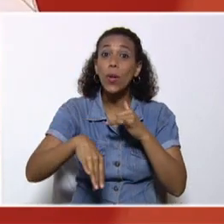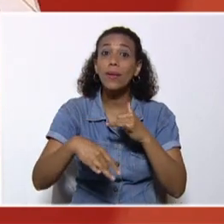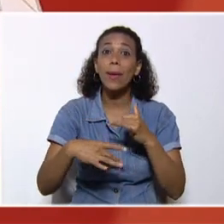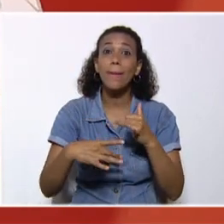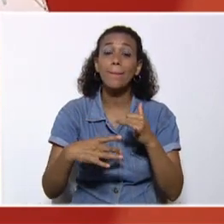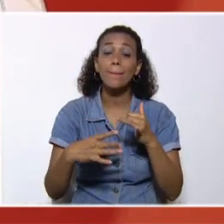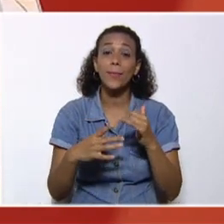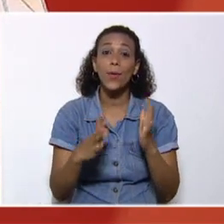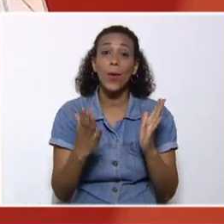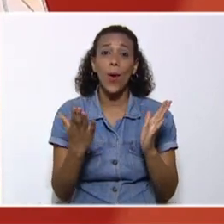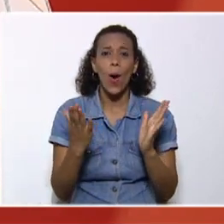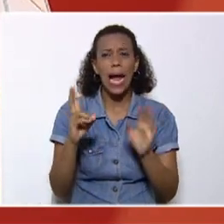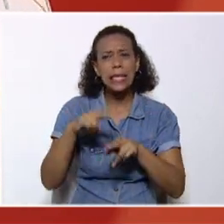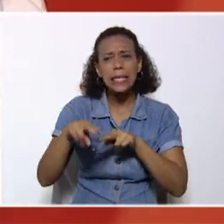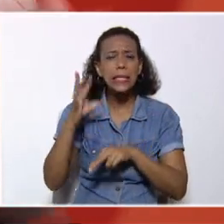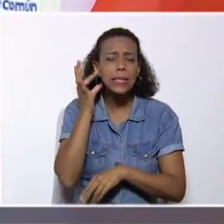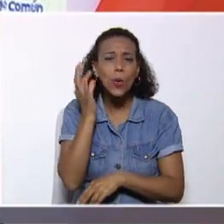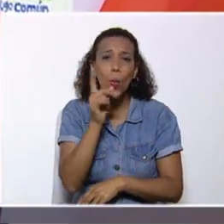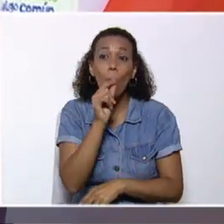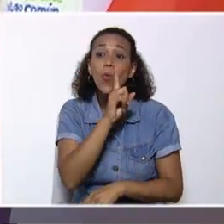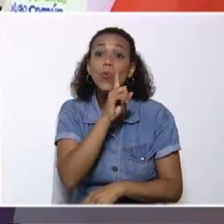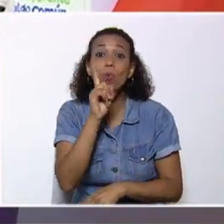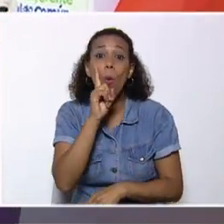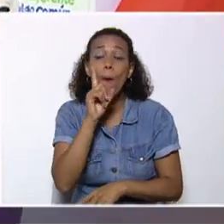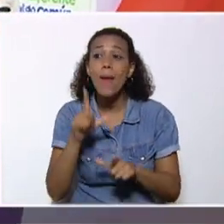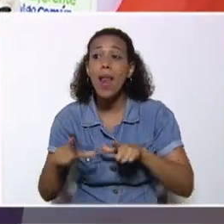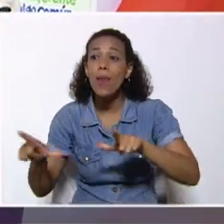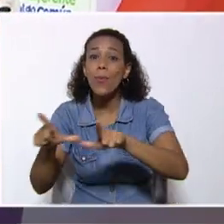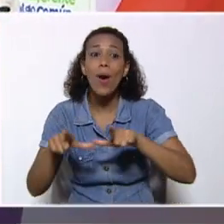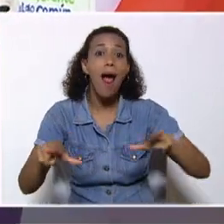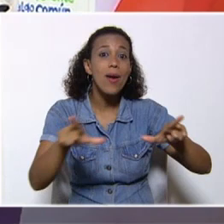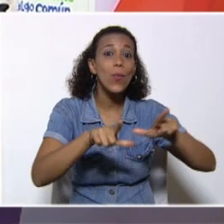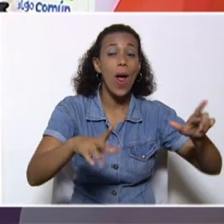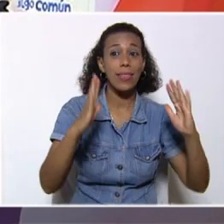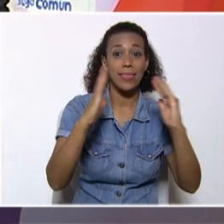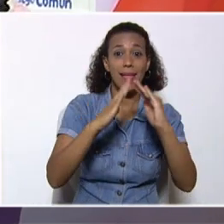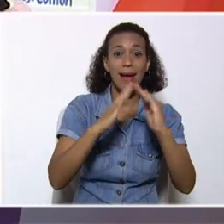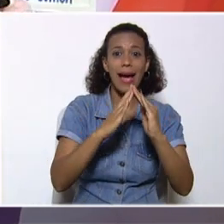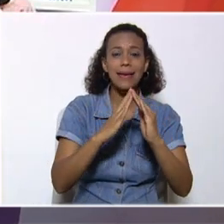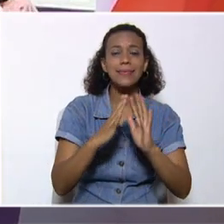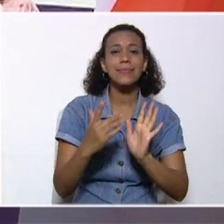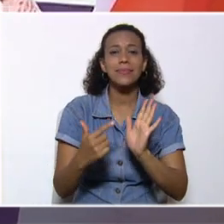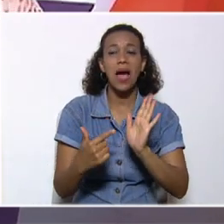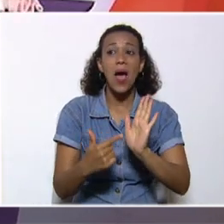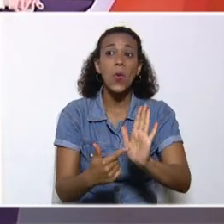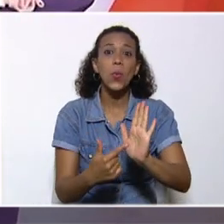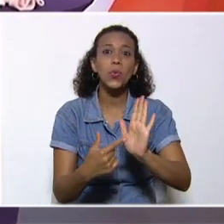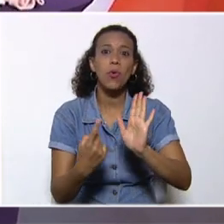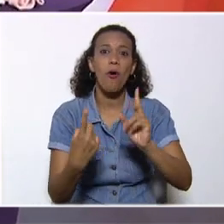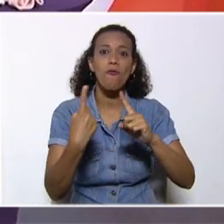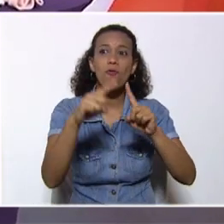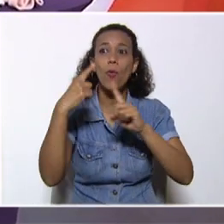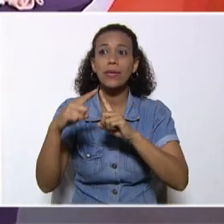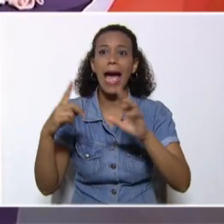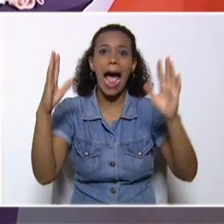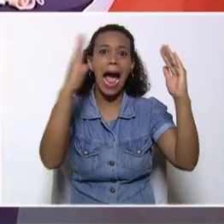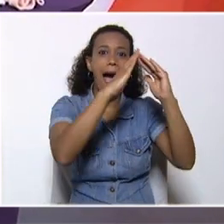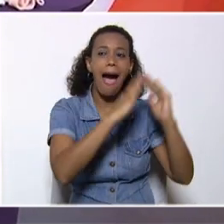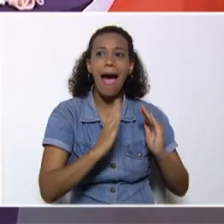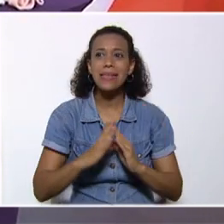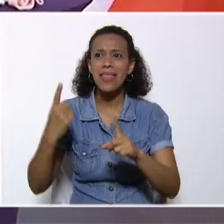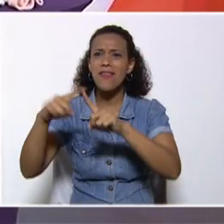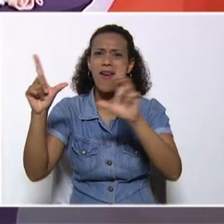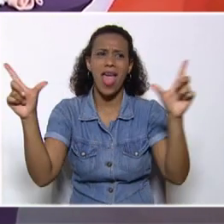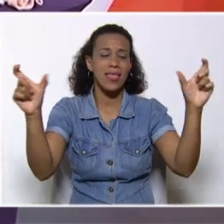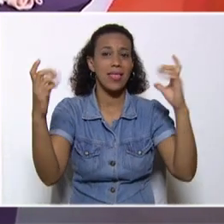le podemos decir a nuestro niño o niña cuál es el nombre de los sitios que están en la casa. También le pueden mostrar imágenes de diferentes casas para que